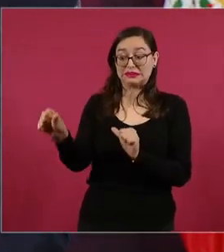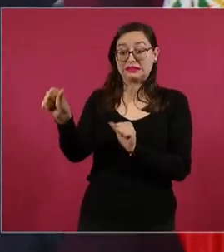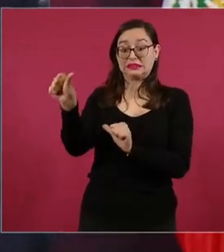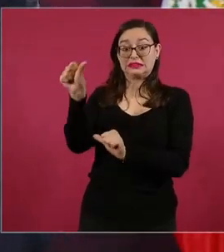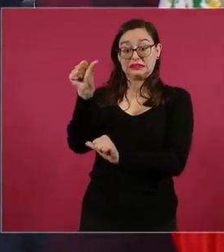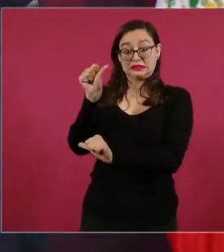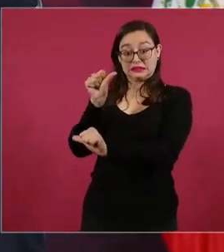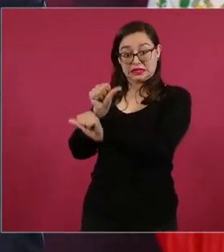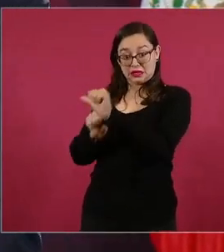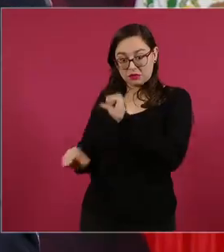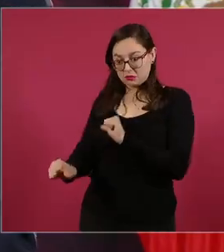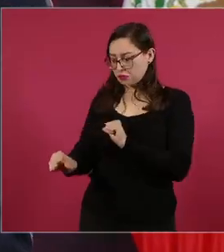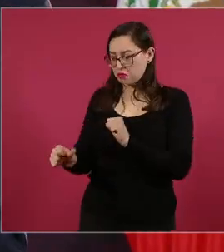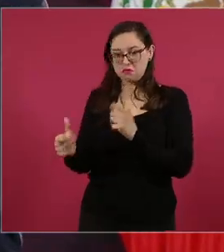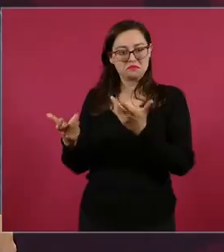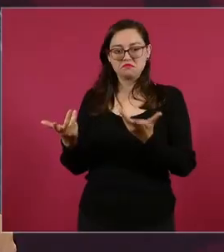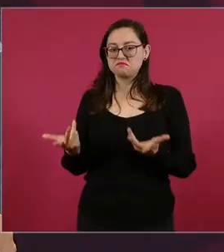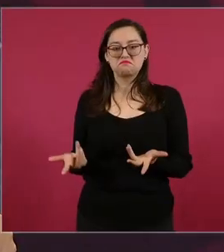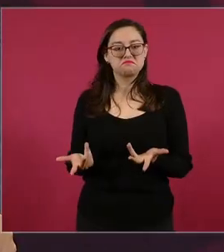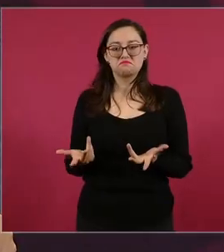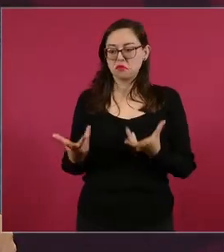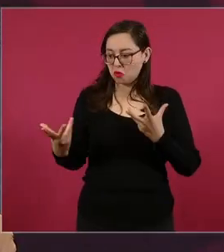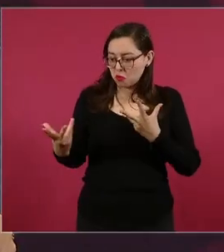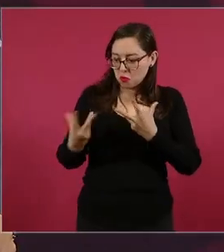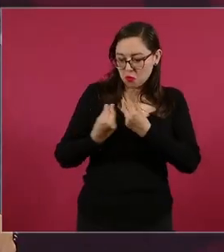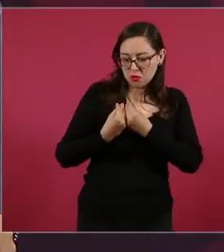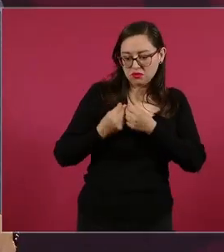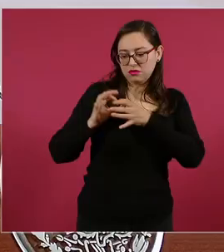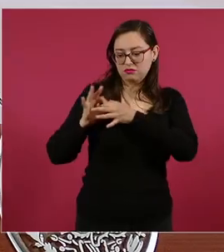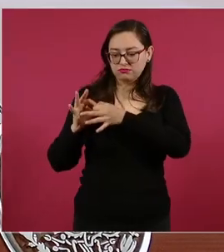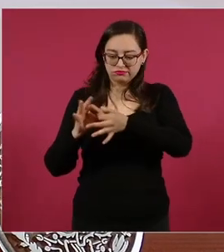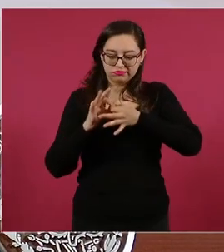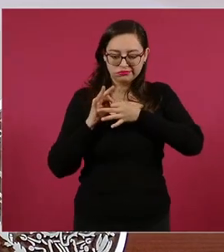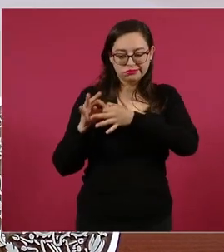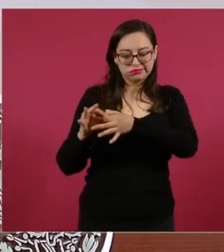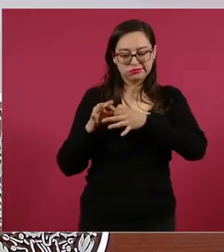se está haciendo en armonía.